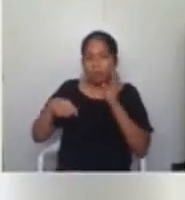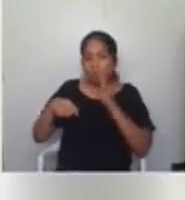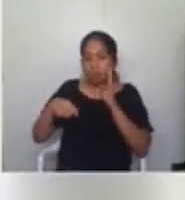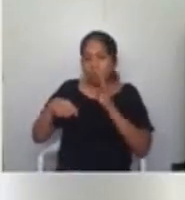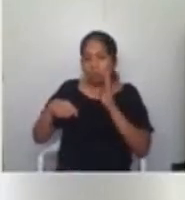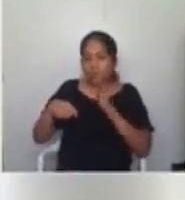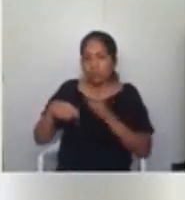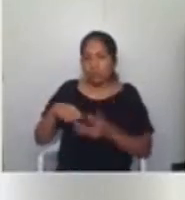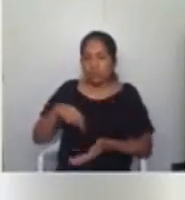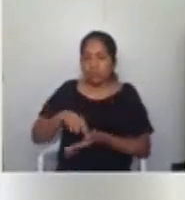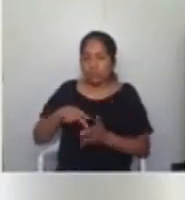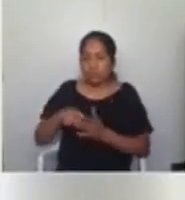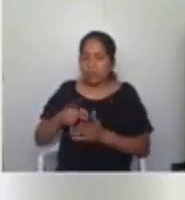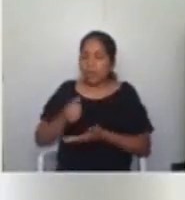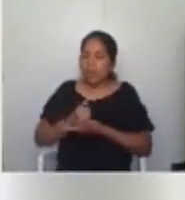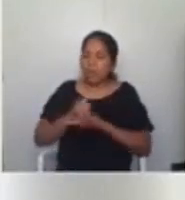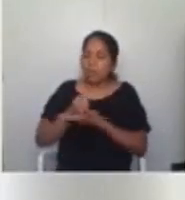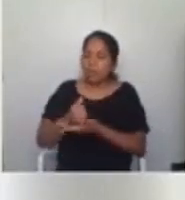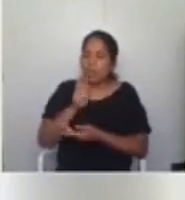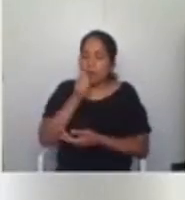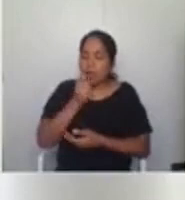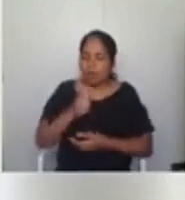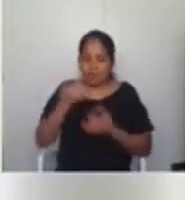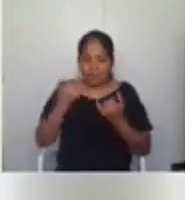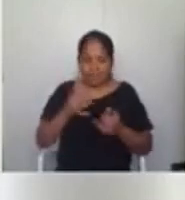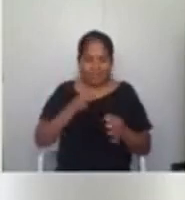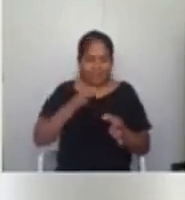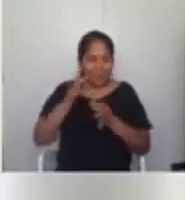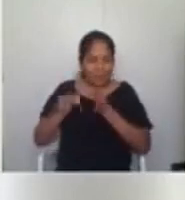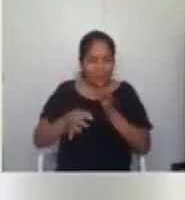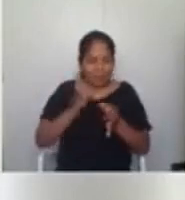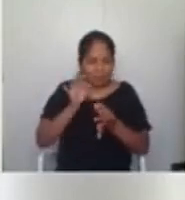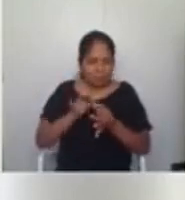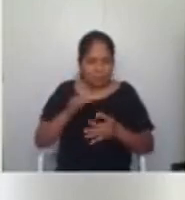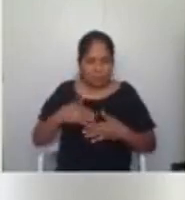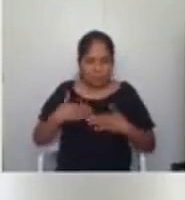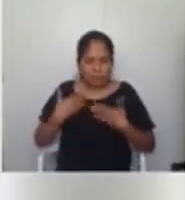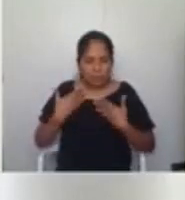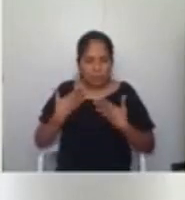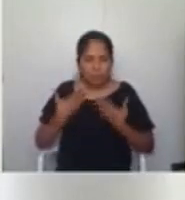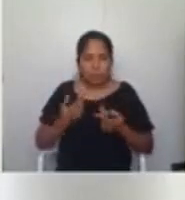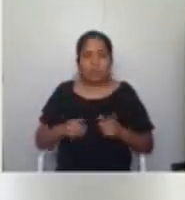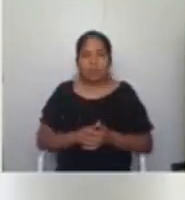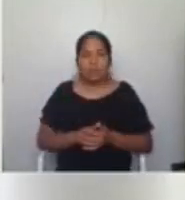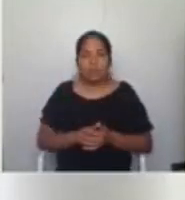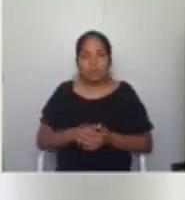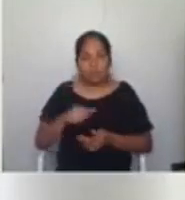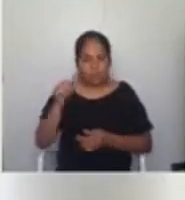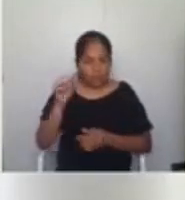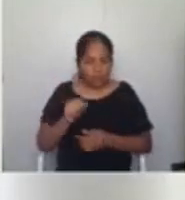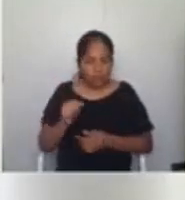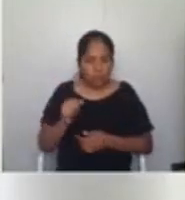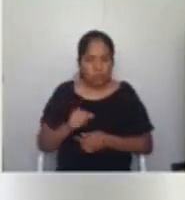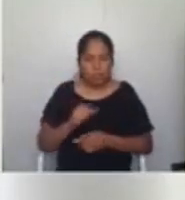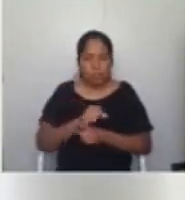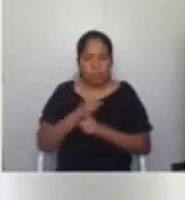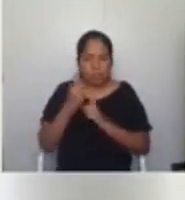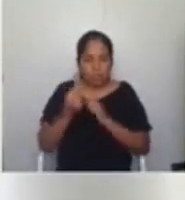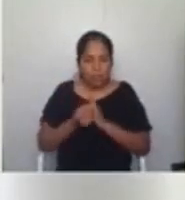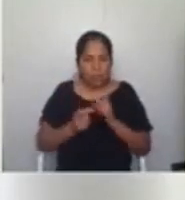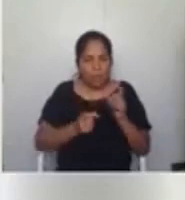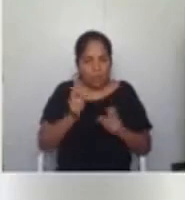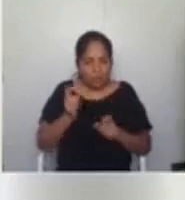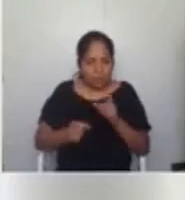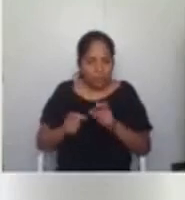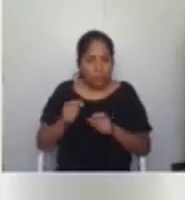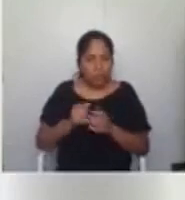que no puedo entrar en el detalle de cada uno, porque sería injusto, pero sí hay sociedad civil y hay gente